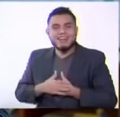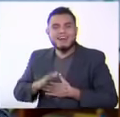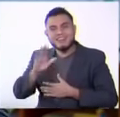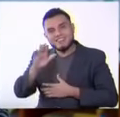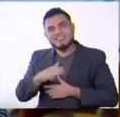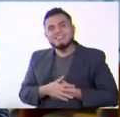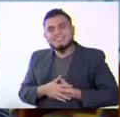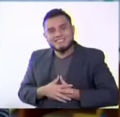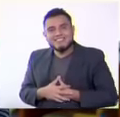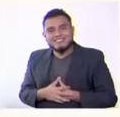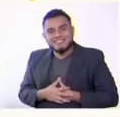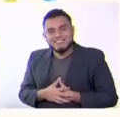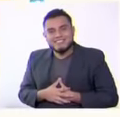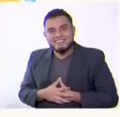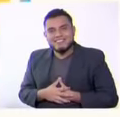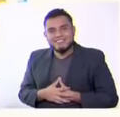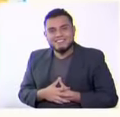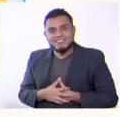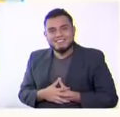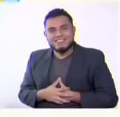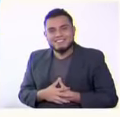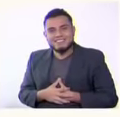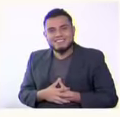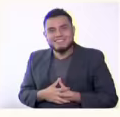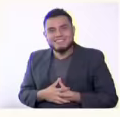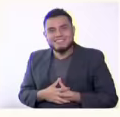luego, amigos.